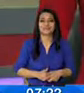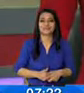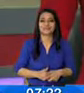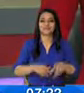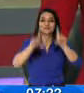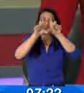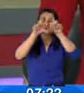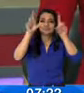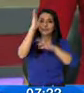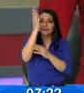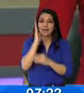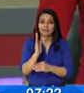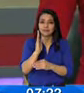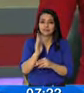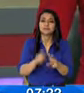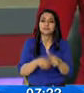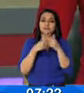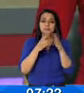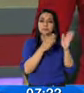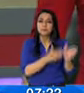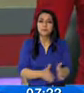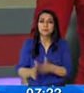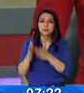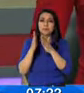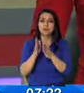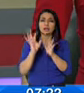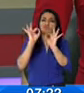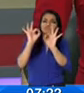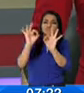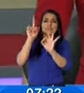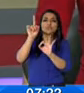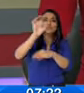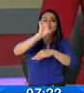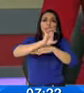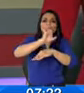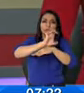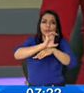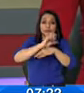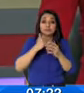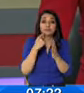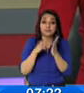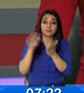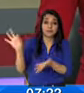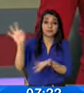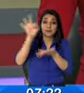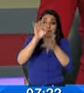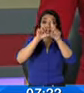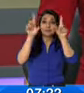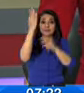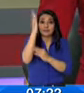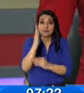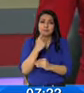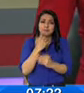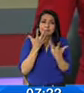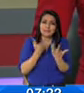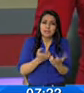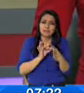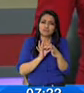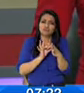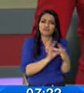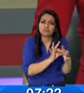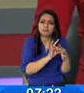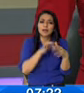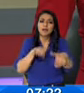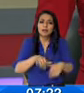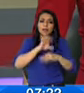La empresa Odebrecht emprende un plan para tratar de lavar su imagen en el país. Uno de los delegados de la constructora expresó el deseo de mantenerse en